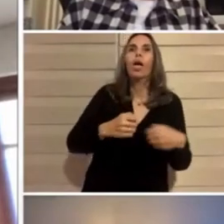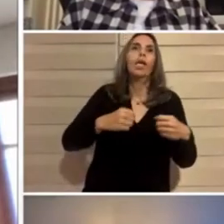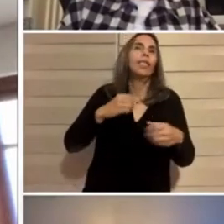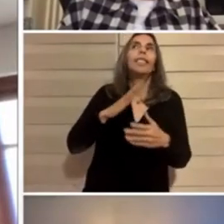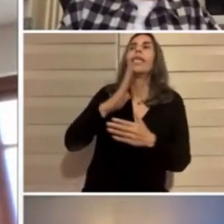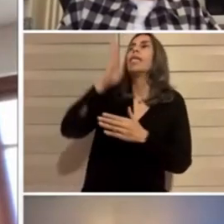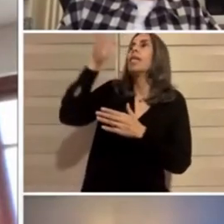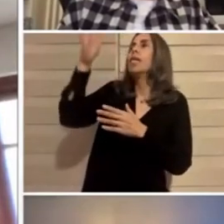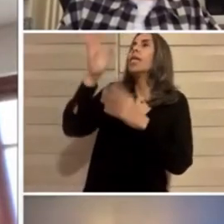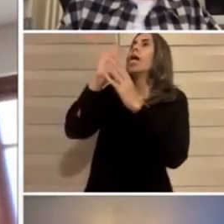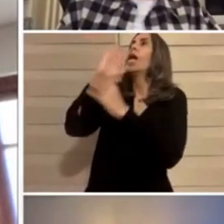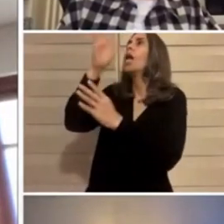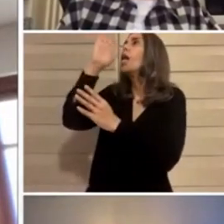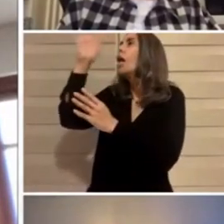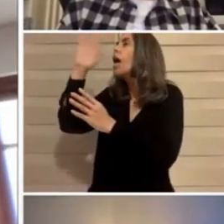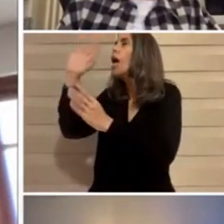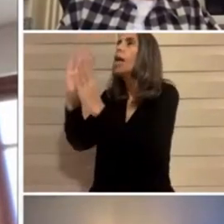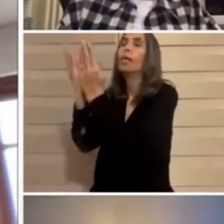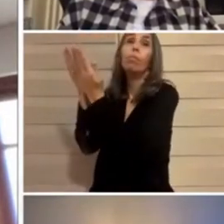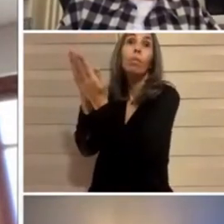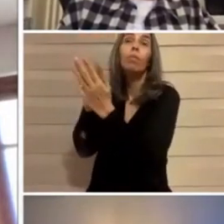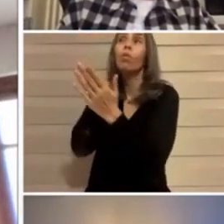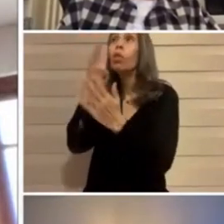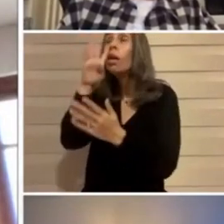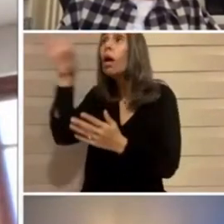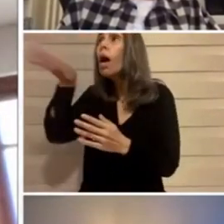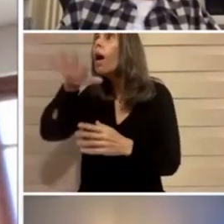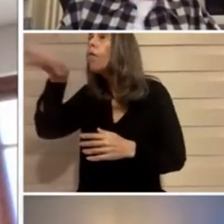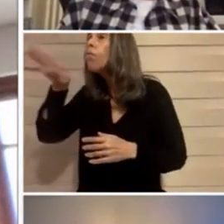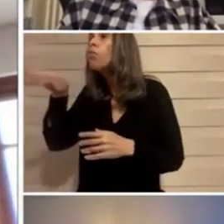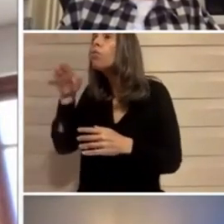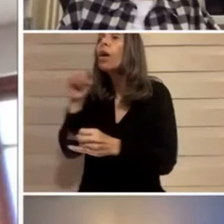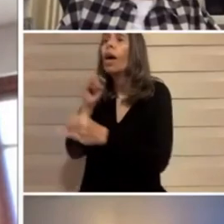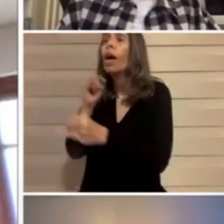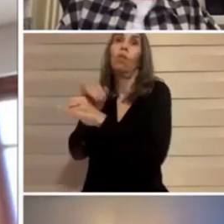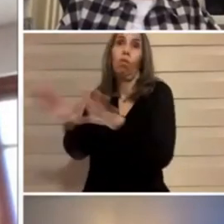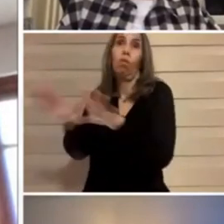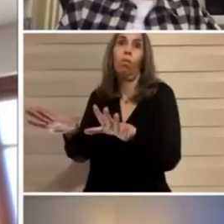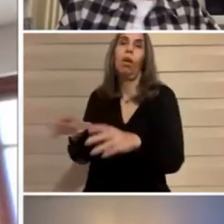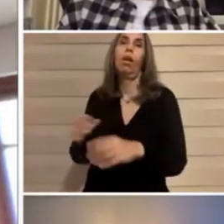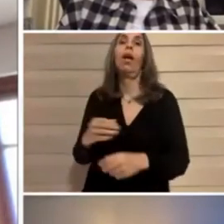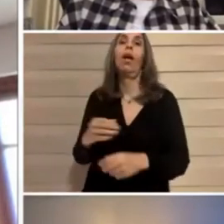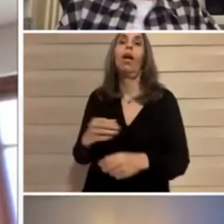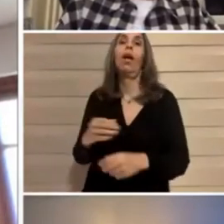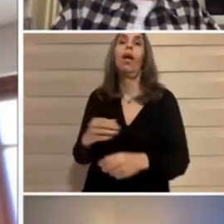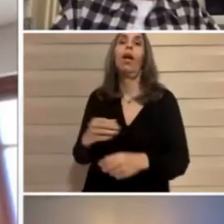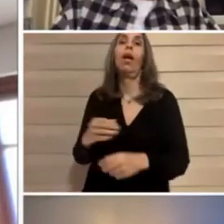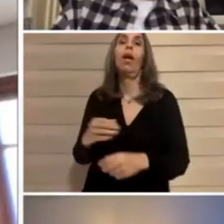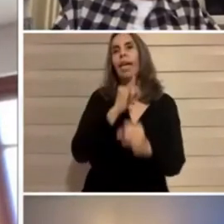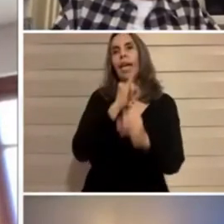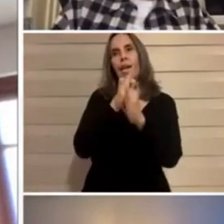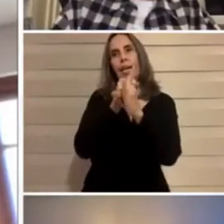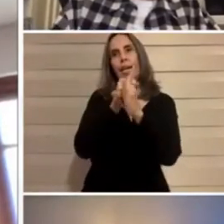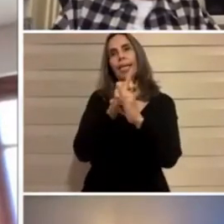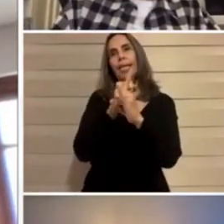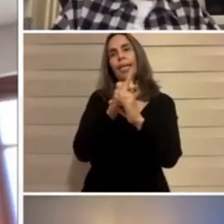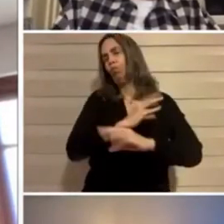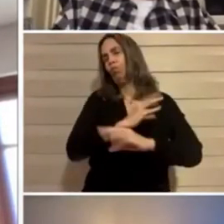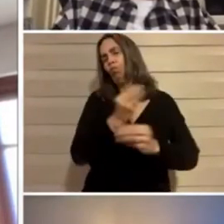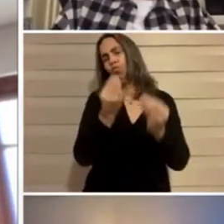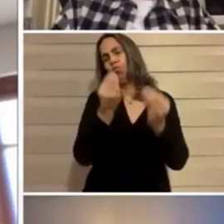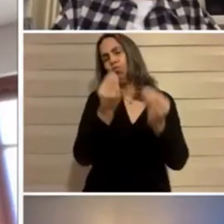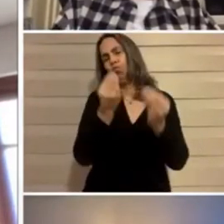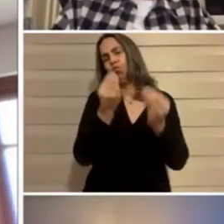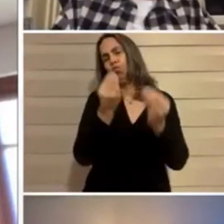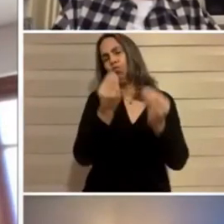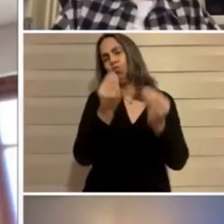dificultad. Afortunadamente hoy cada vez hay más gente con acceso a internet y ahí está la información. Les